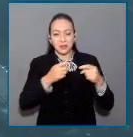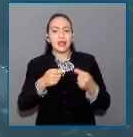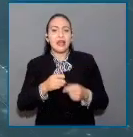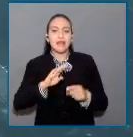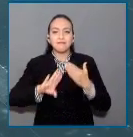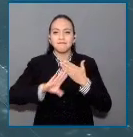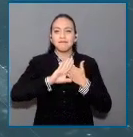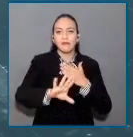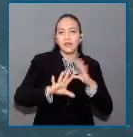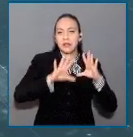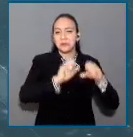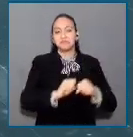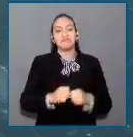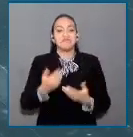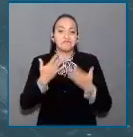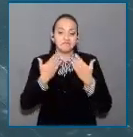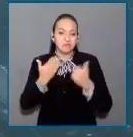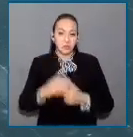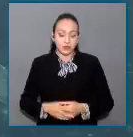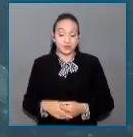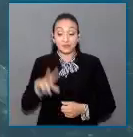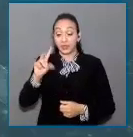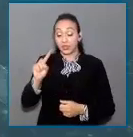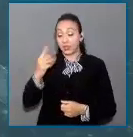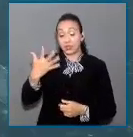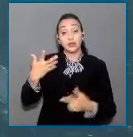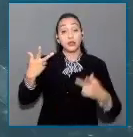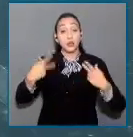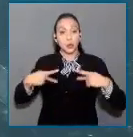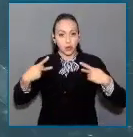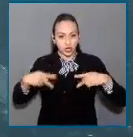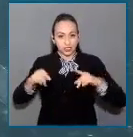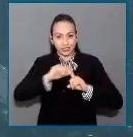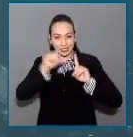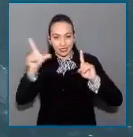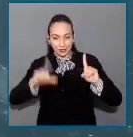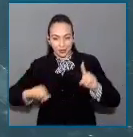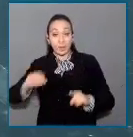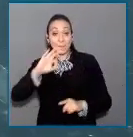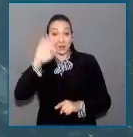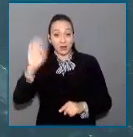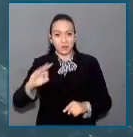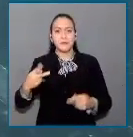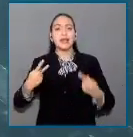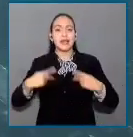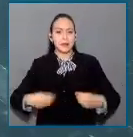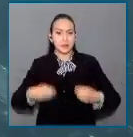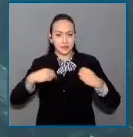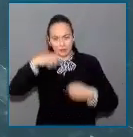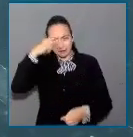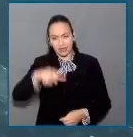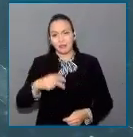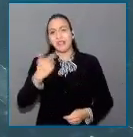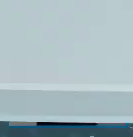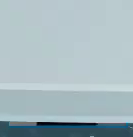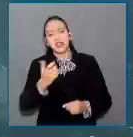El 35% de la población en México no cuenta con recursos para adquirir una canasta